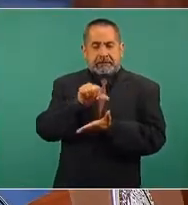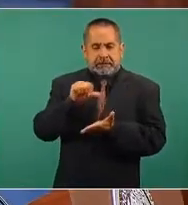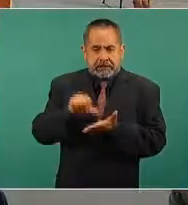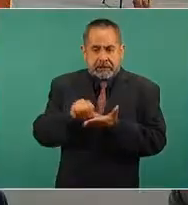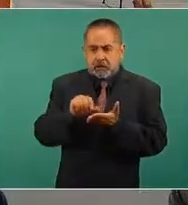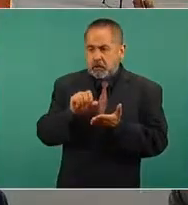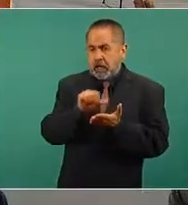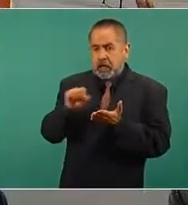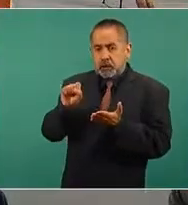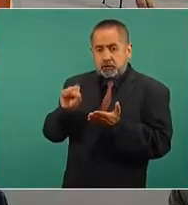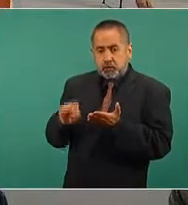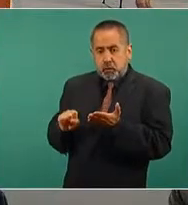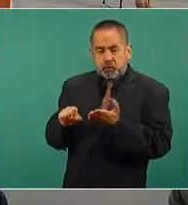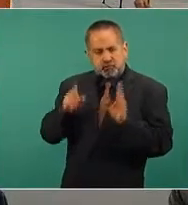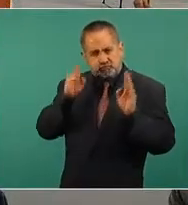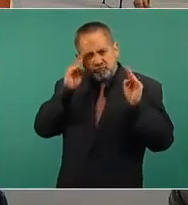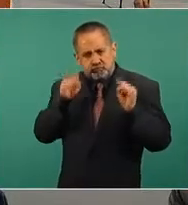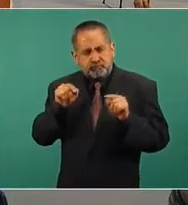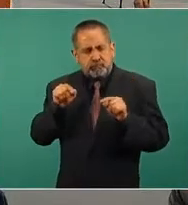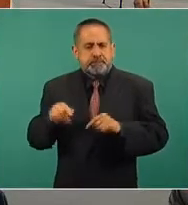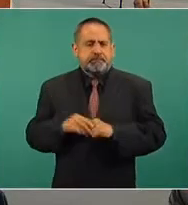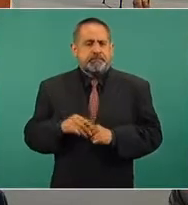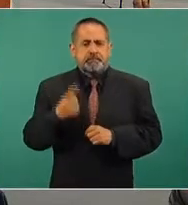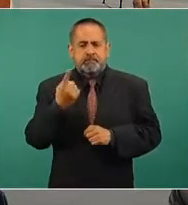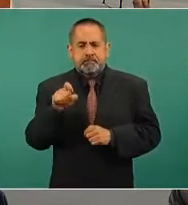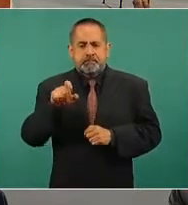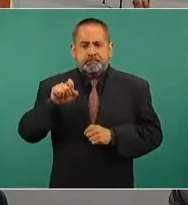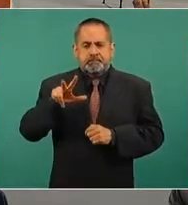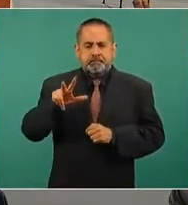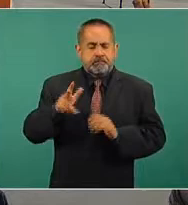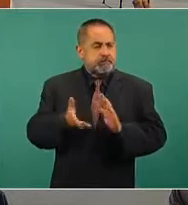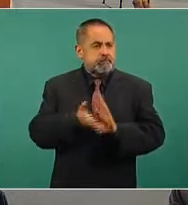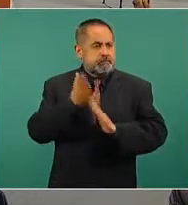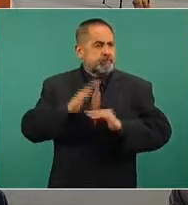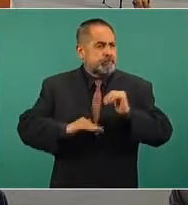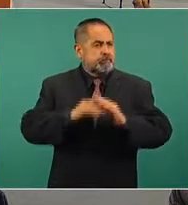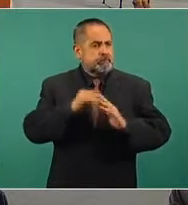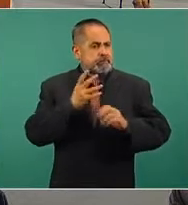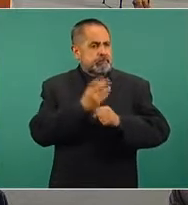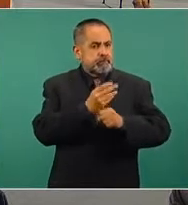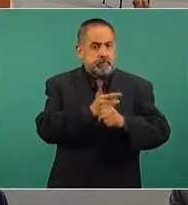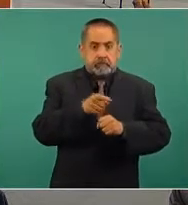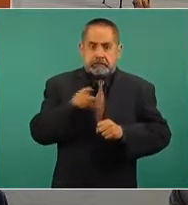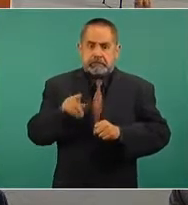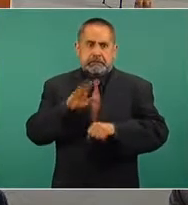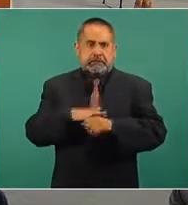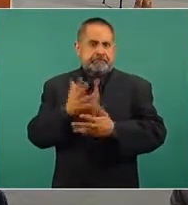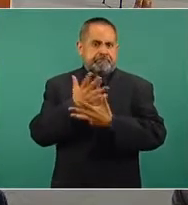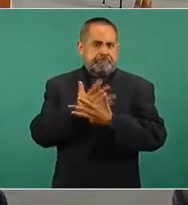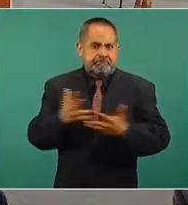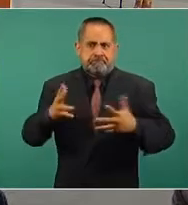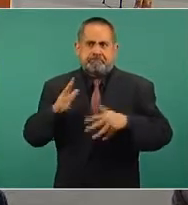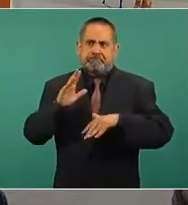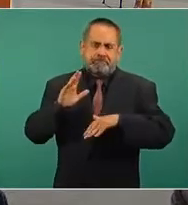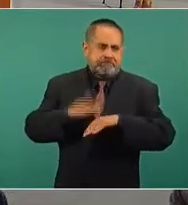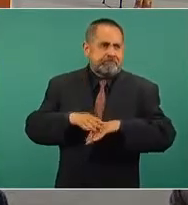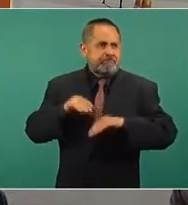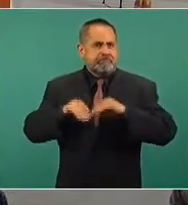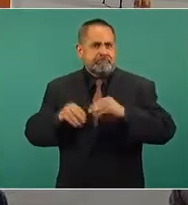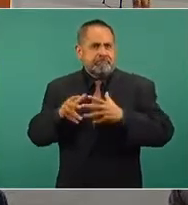país. Tenemos 128 obras, aquí son obras un poco más grandes, de mayor impacto, de mayor